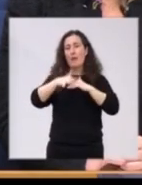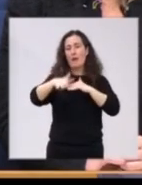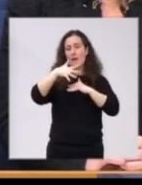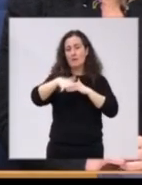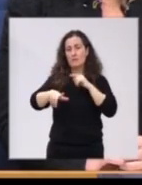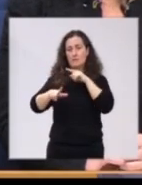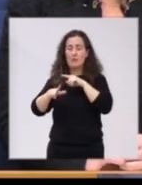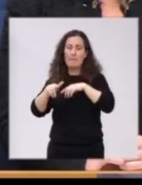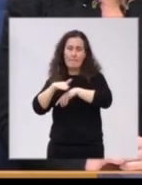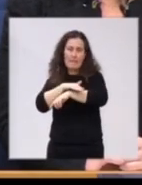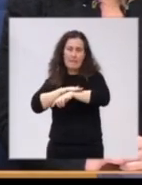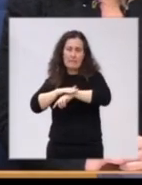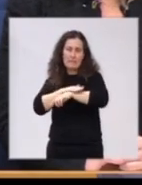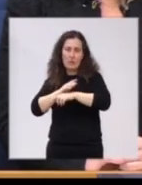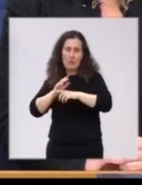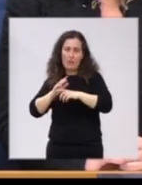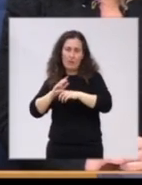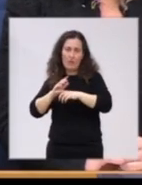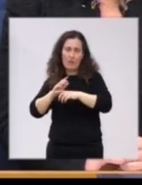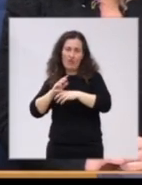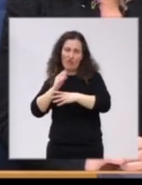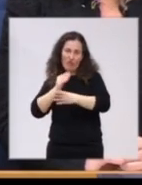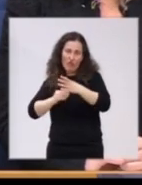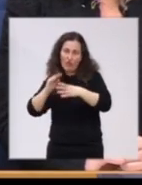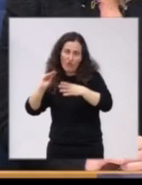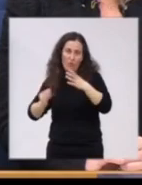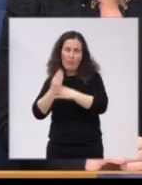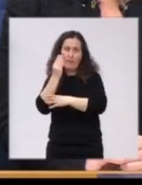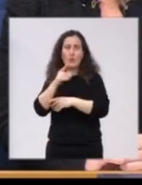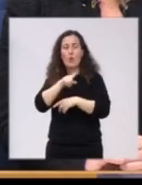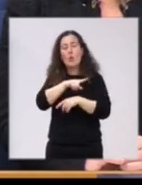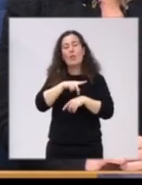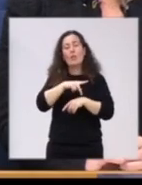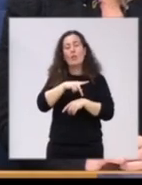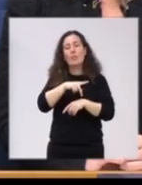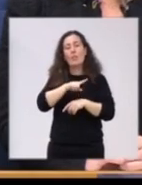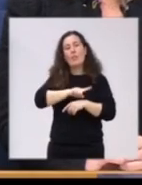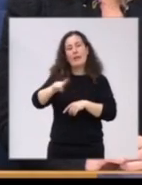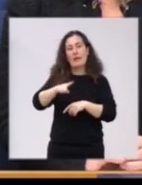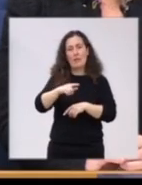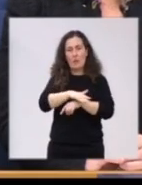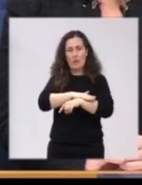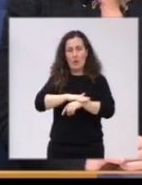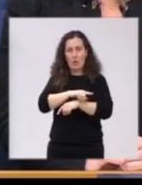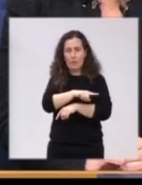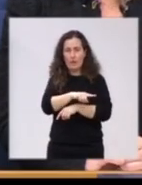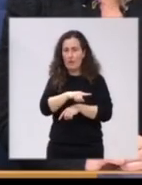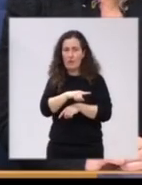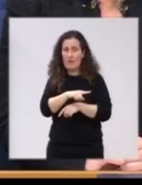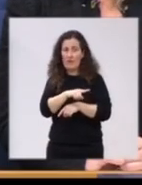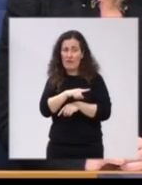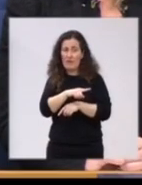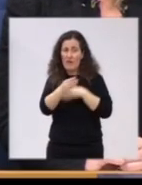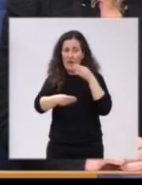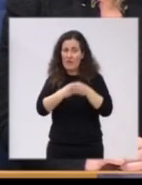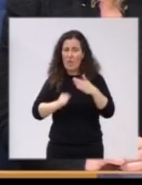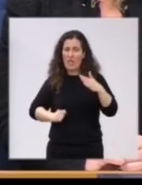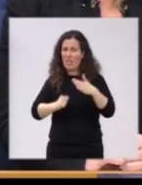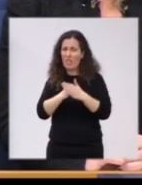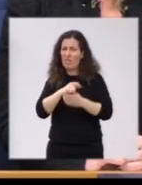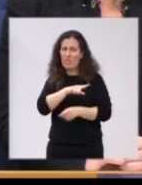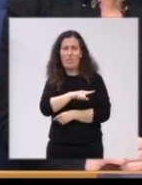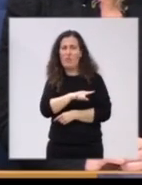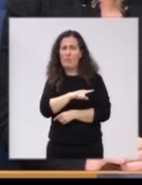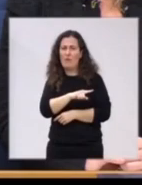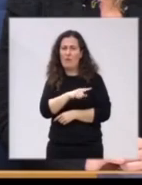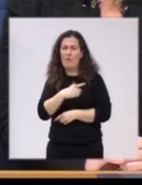de Fomento o de la delegación del Gobierno en el caso de Cantabria, lo esté haciendo todo lo posible. Quiero entender que esté haciendo todo